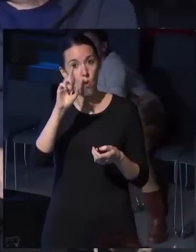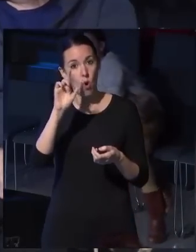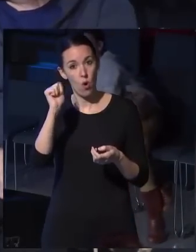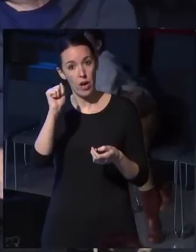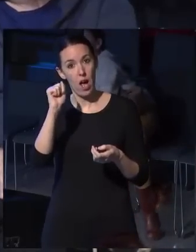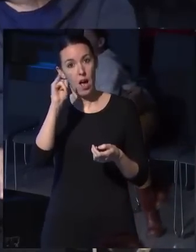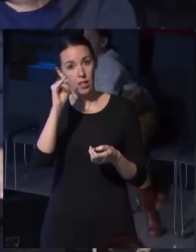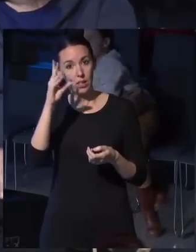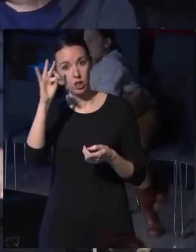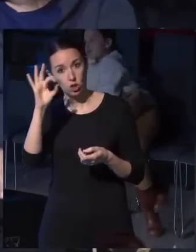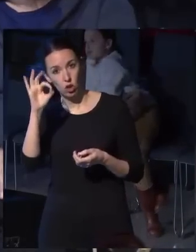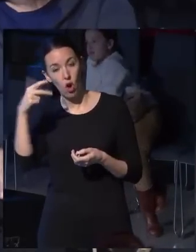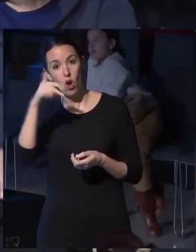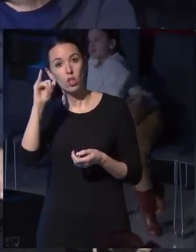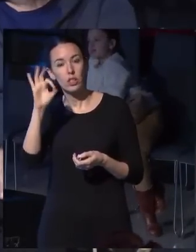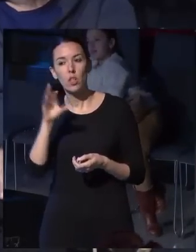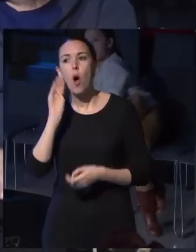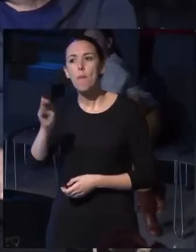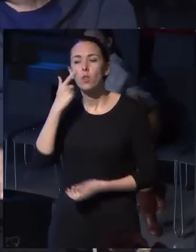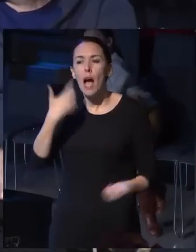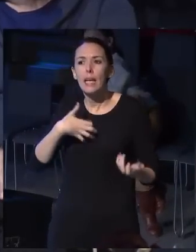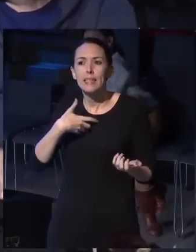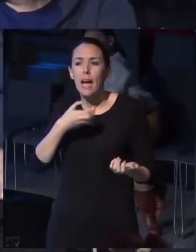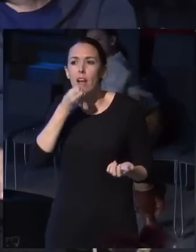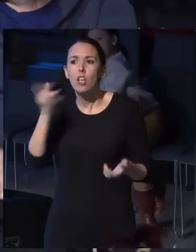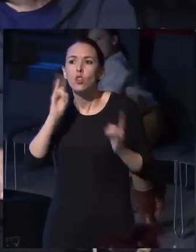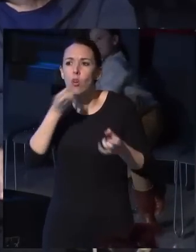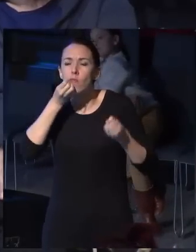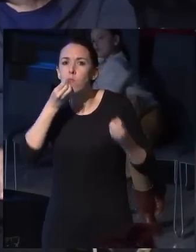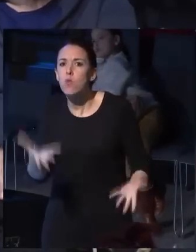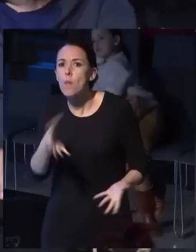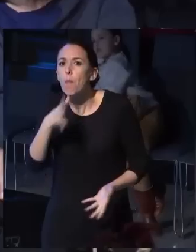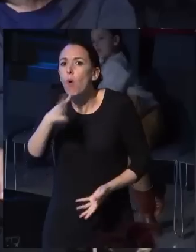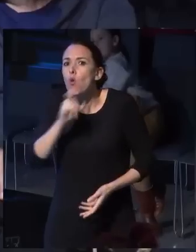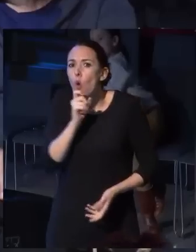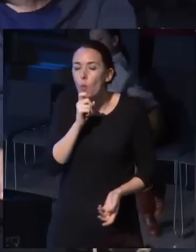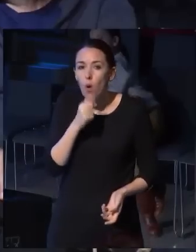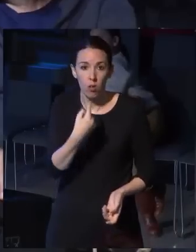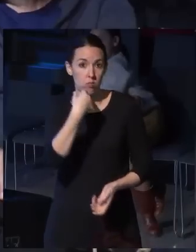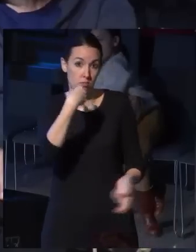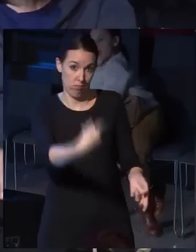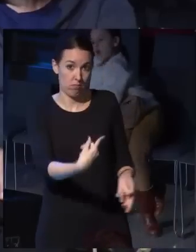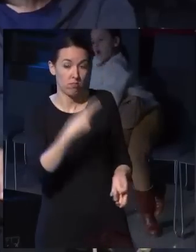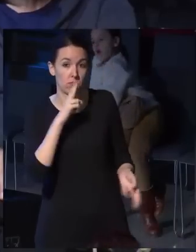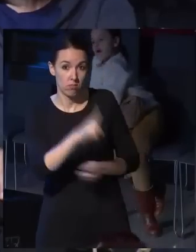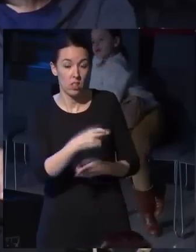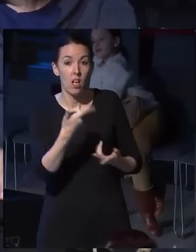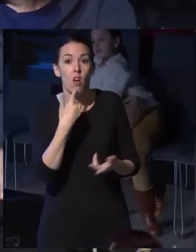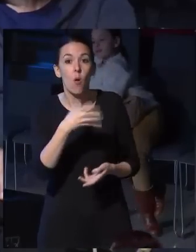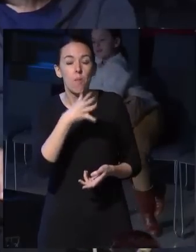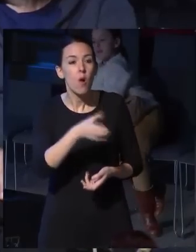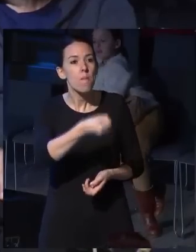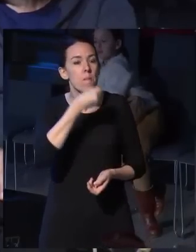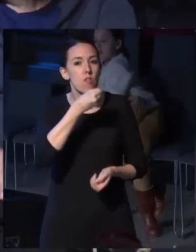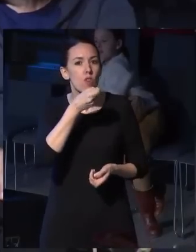le preguntaban a él que por qué su guitarra sonaba tan bien cuando la grababan. Y él decía que era porque el micrófono